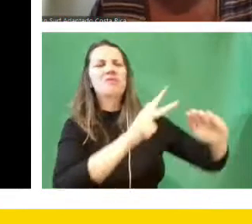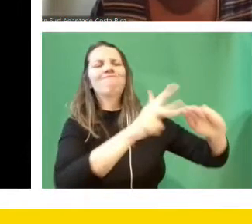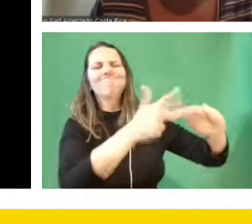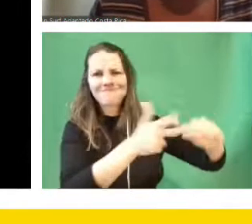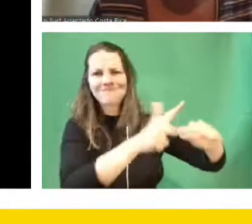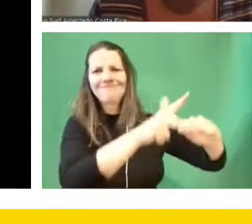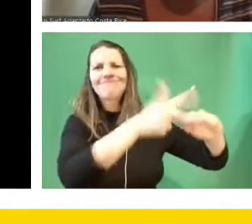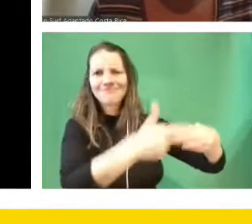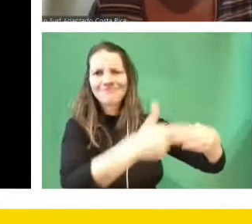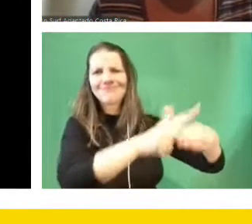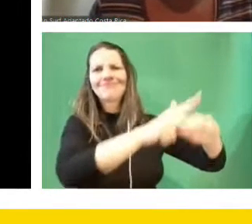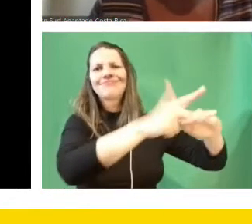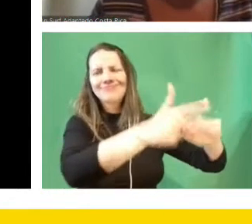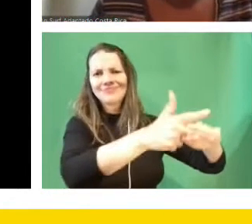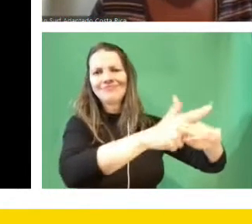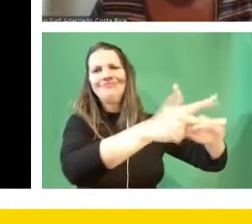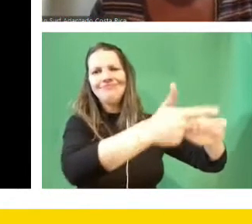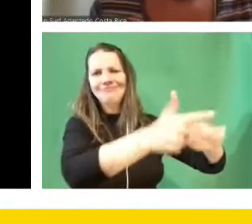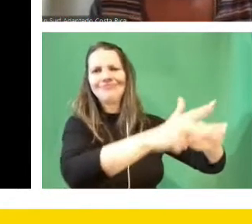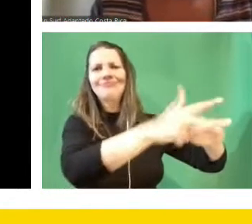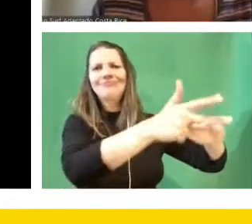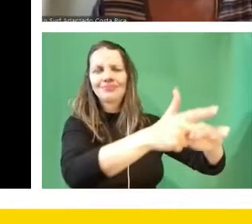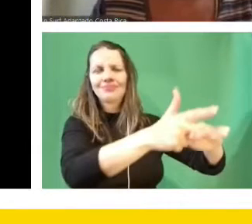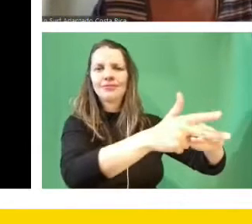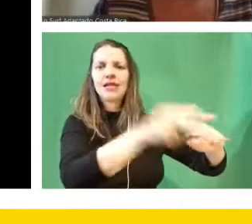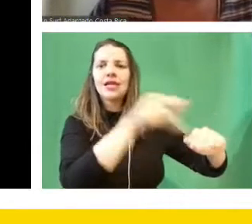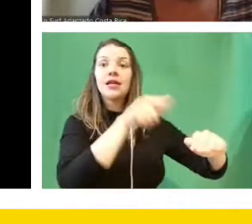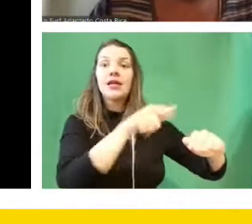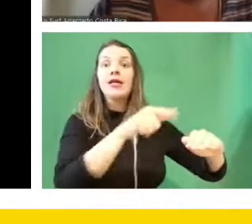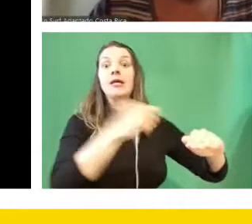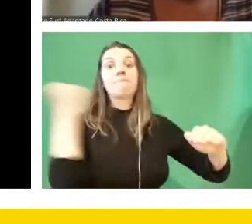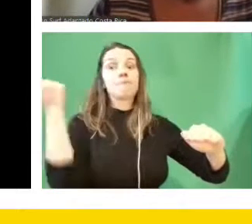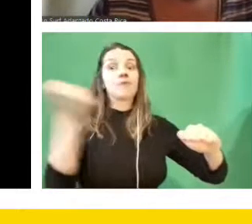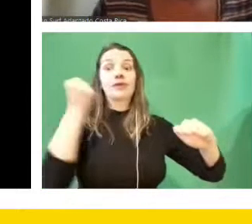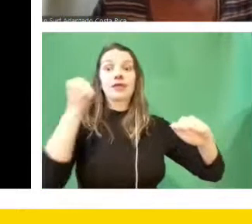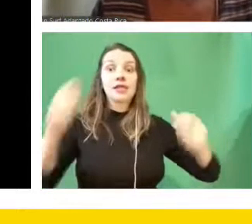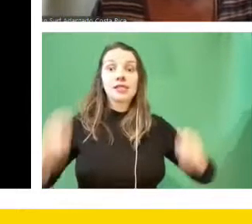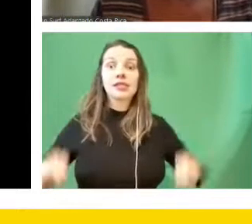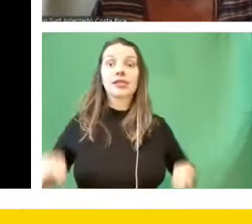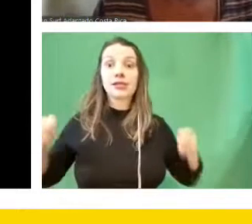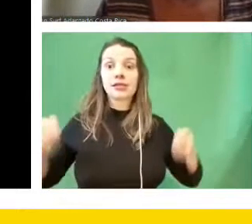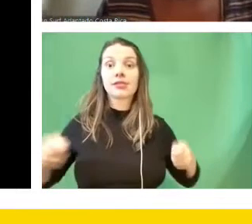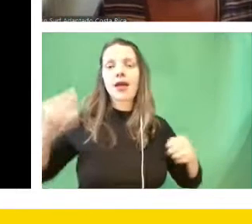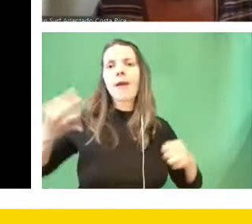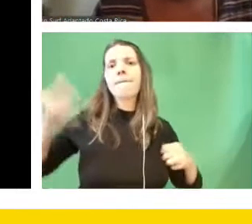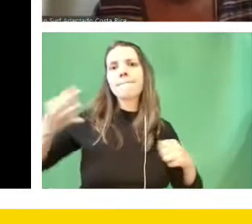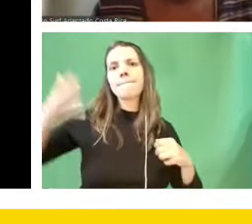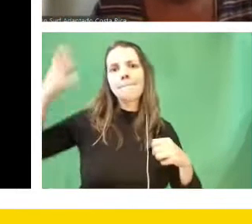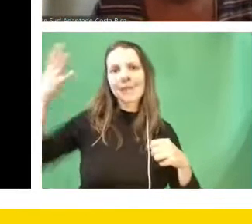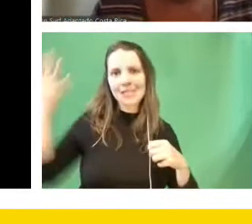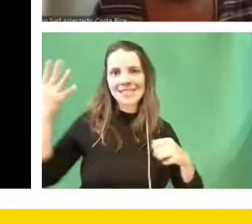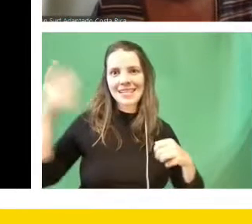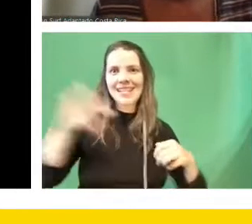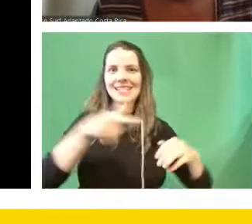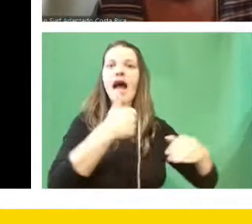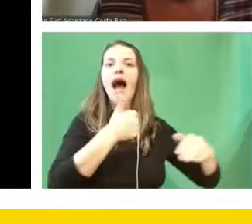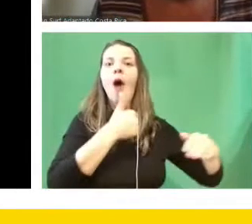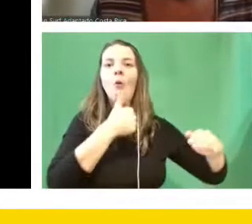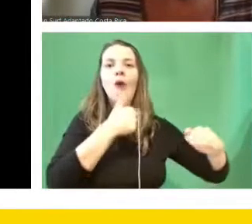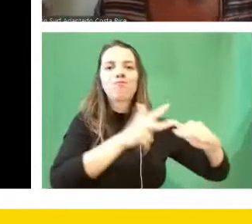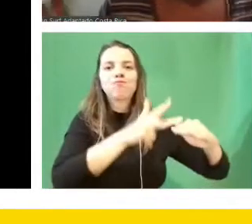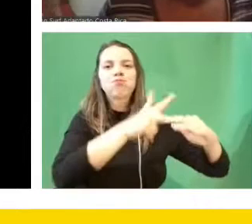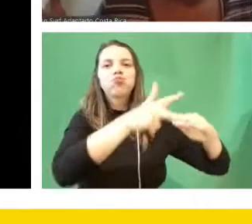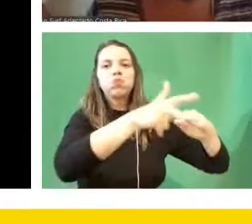playas accesibles el complemento de la silla anfibia, porque es la que nos permite de alguna manera como sortear esa parte, ¿verdad?